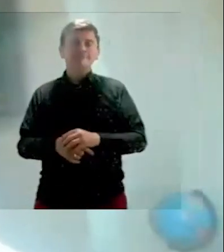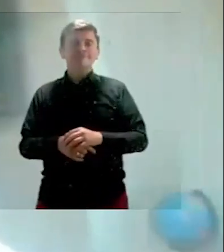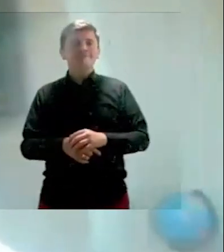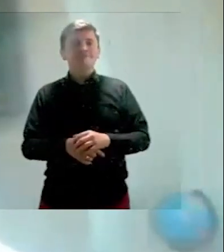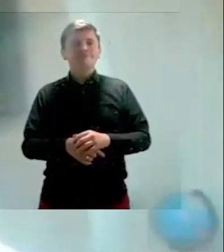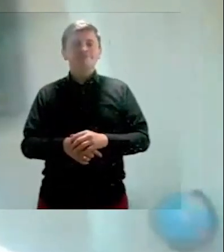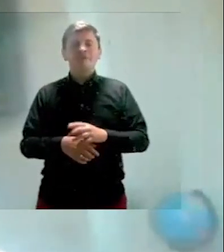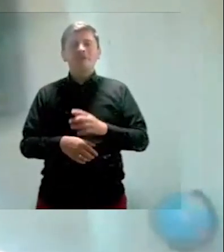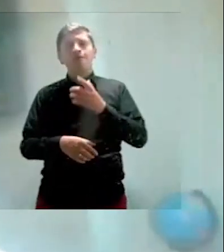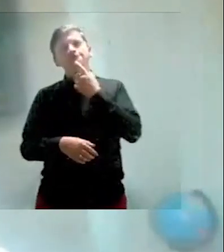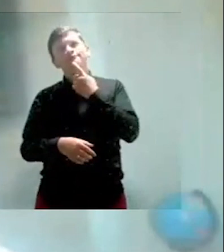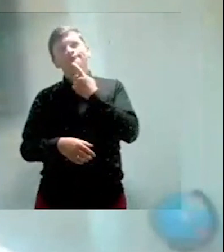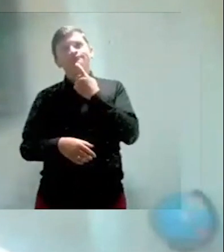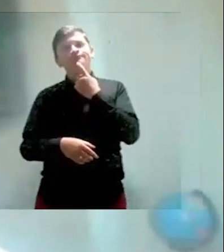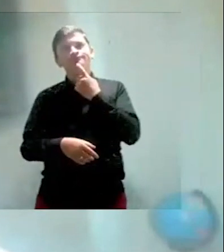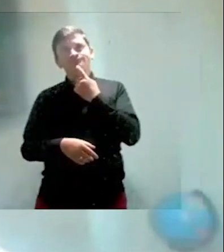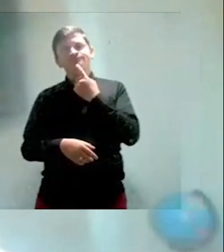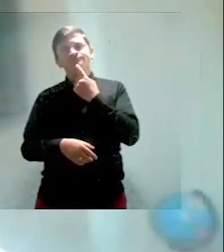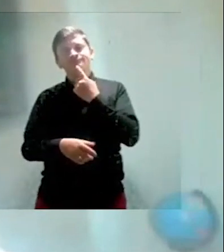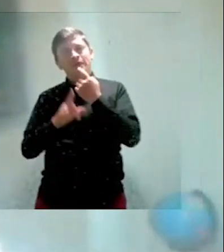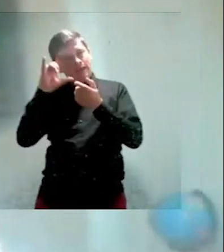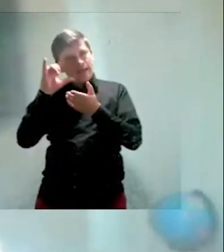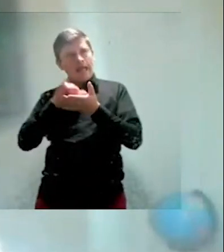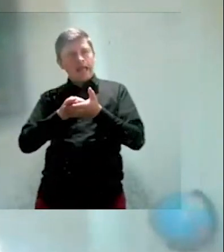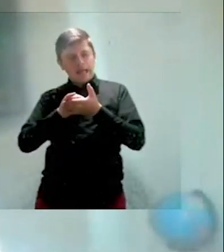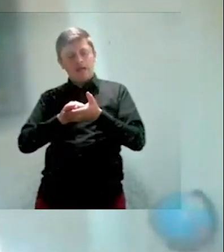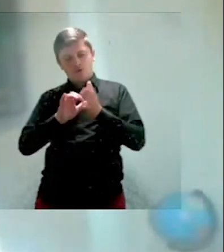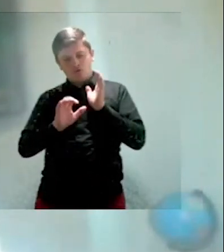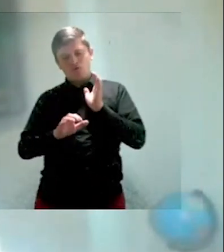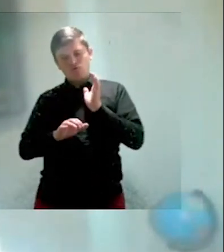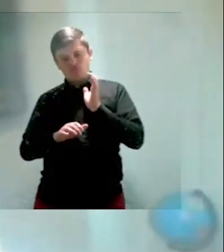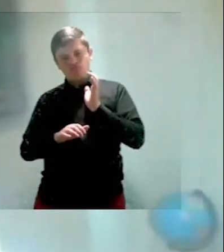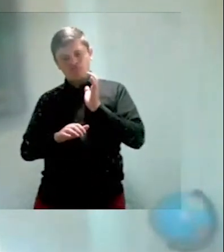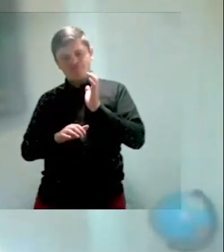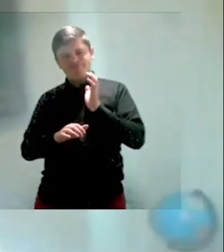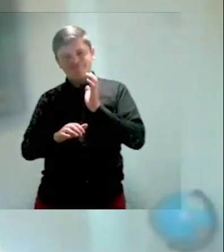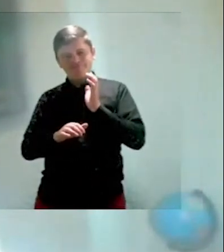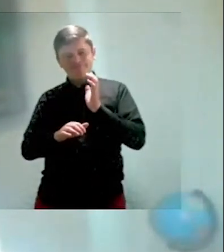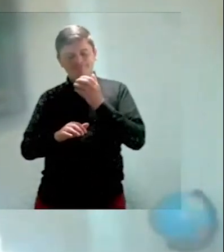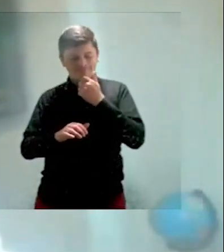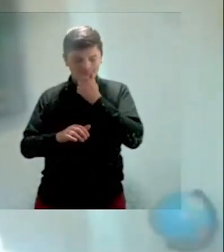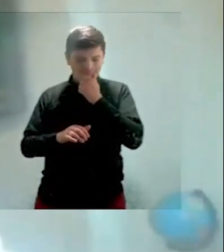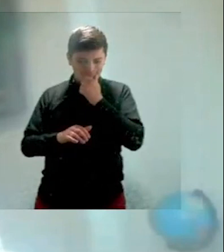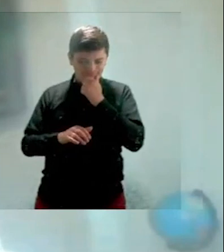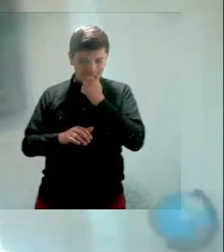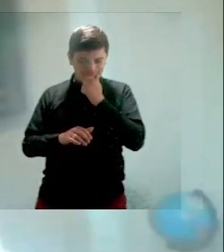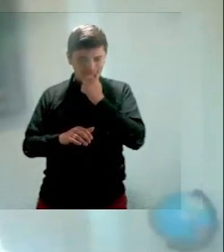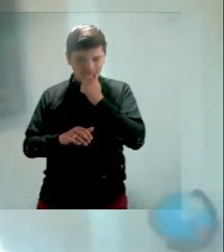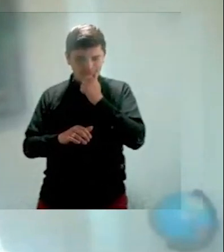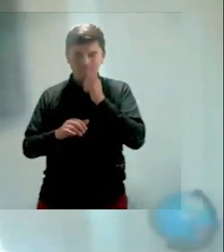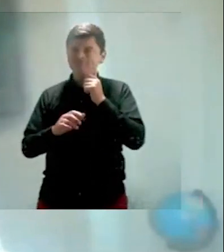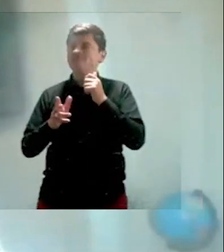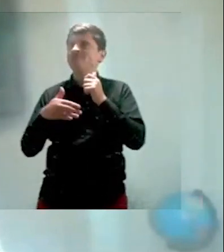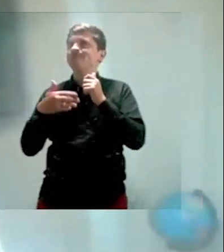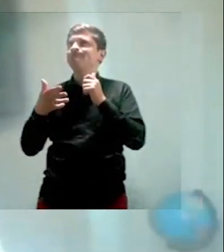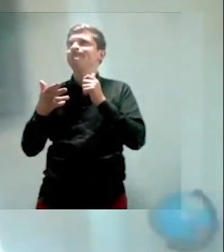poco salvado con las sentencias que ya se han ido produciendo en materia de